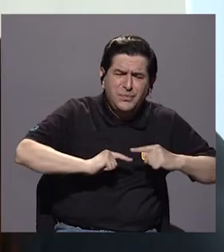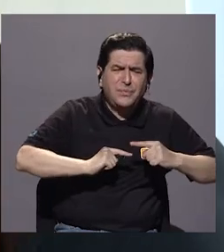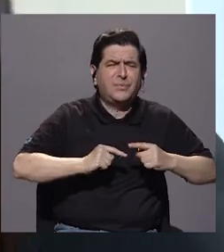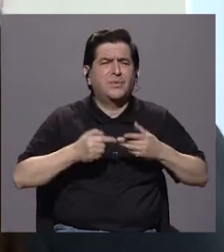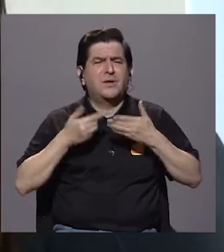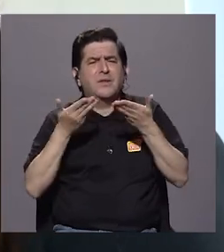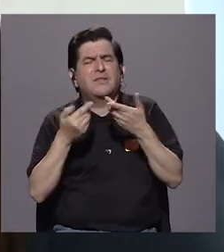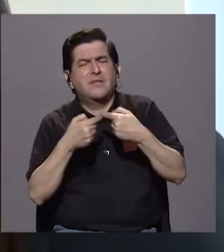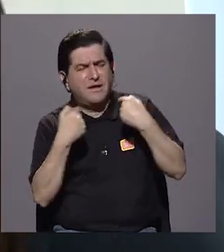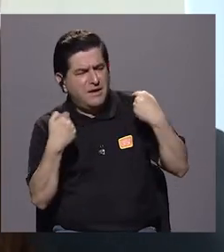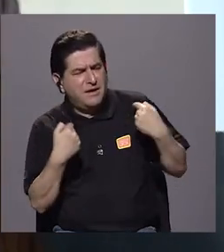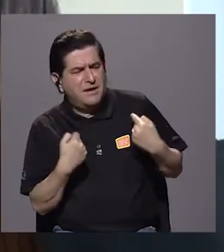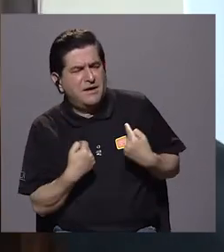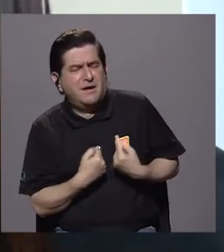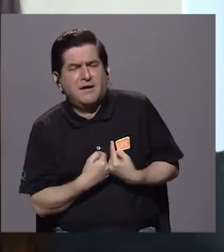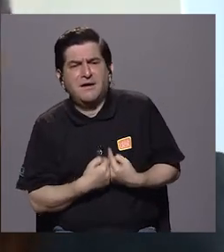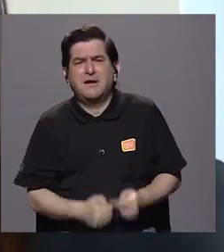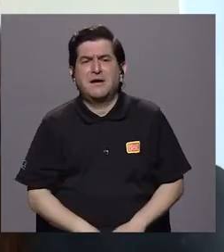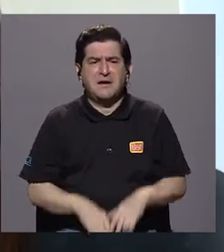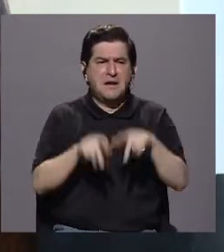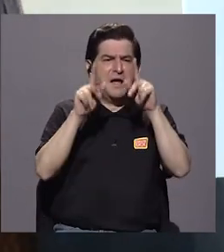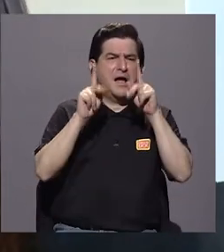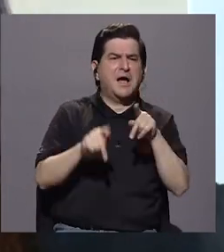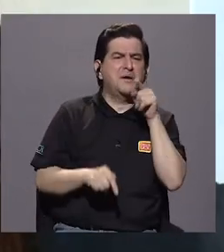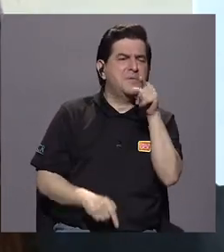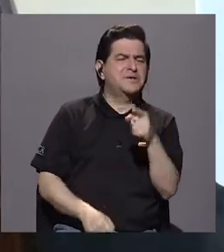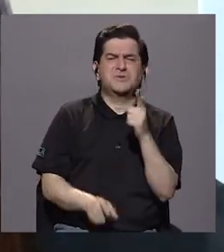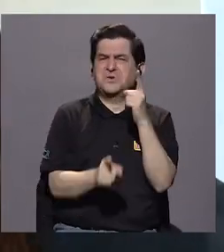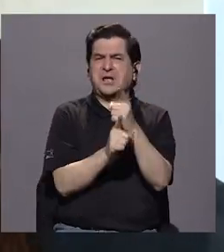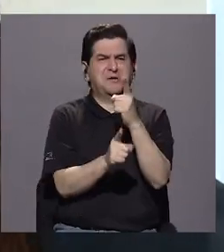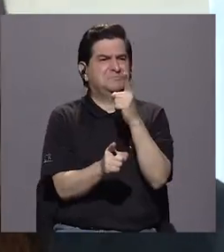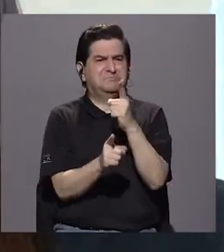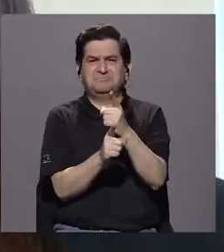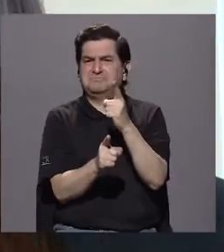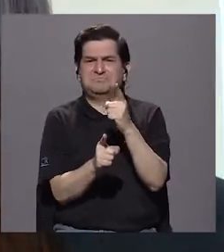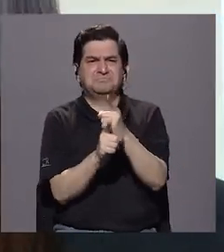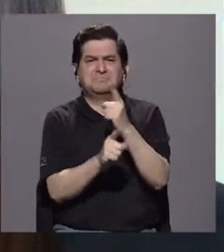el corazón a quien no lo merece.